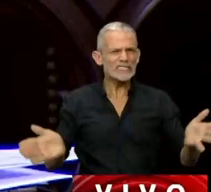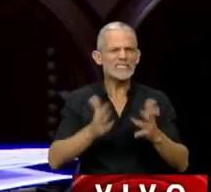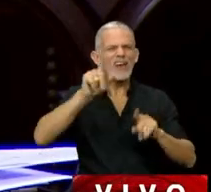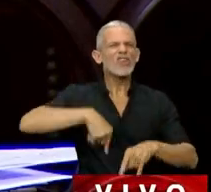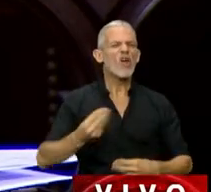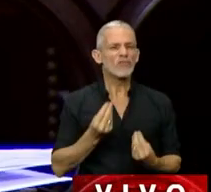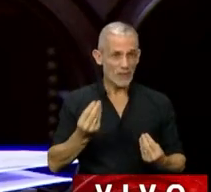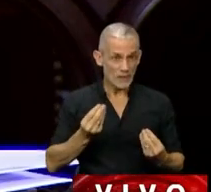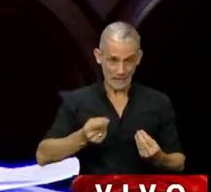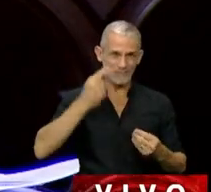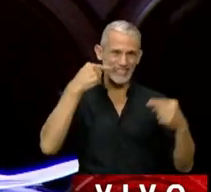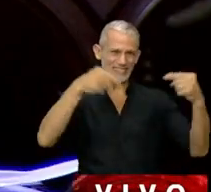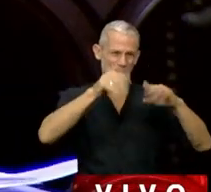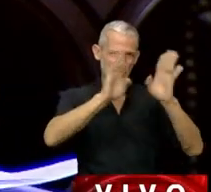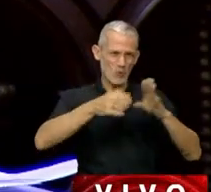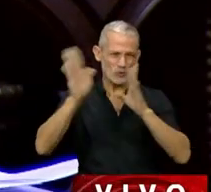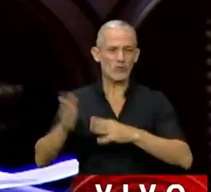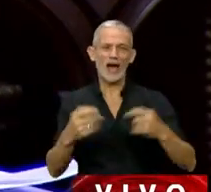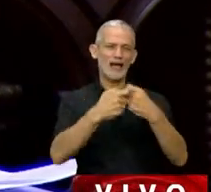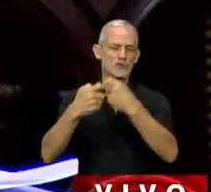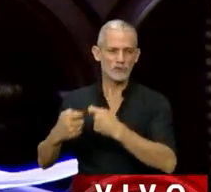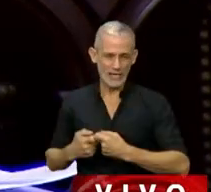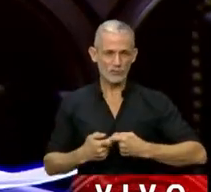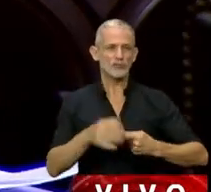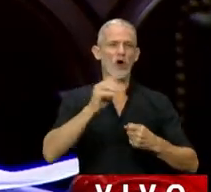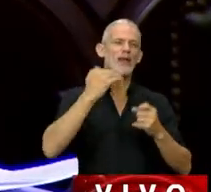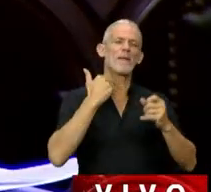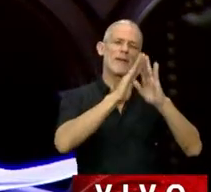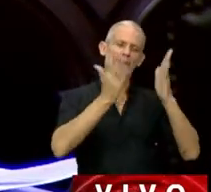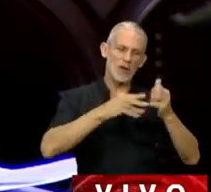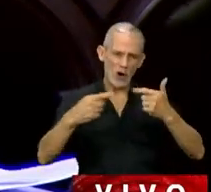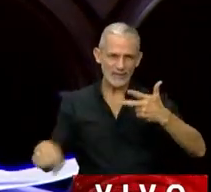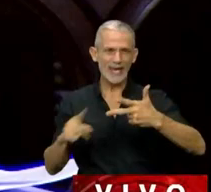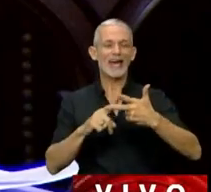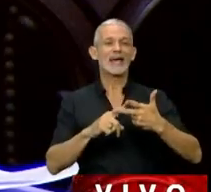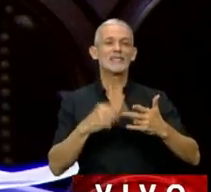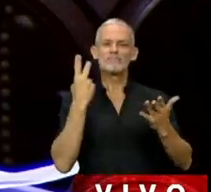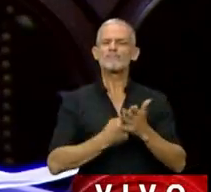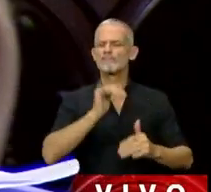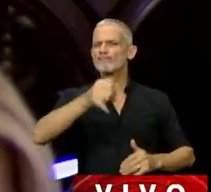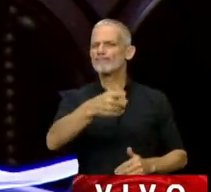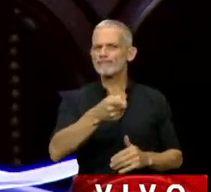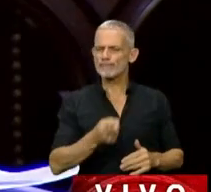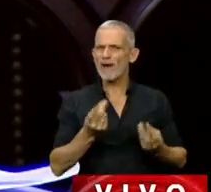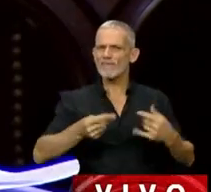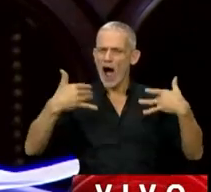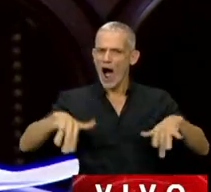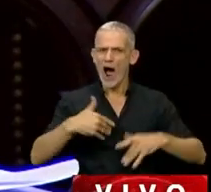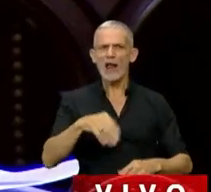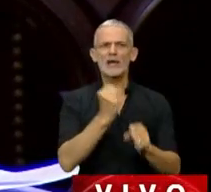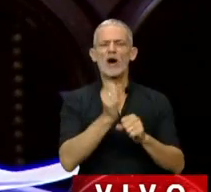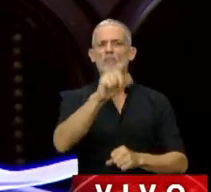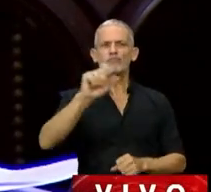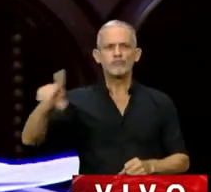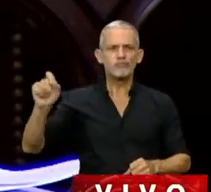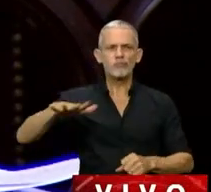por los distintos institutos, organizaciones, bibliotecas, y reconocemos el invaluable rol en